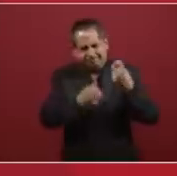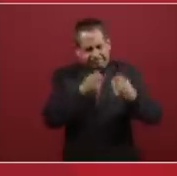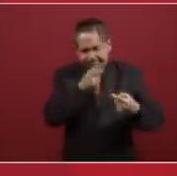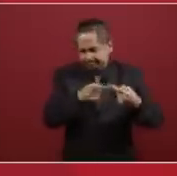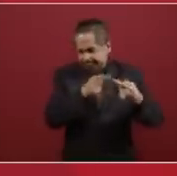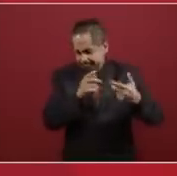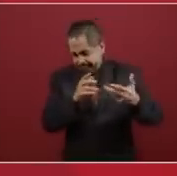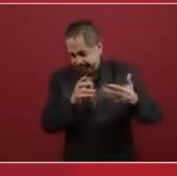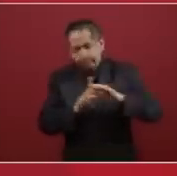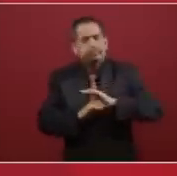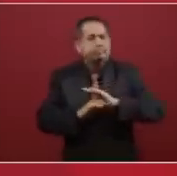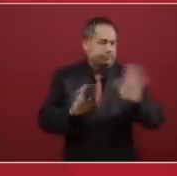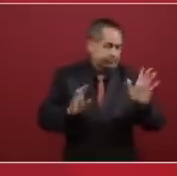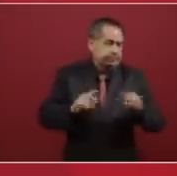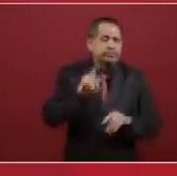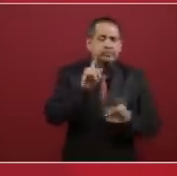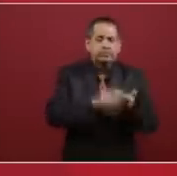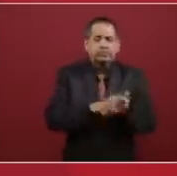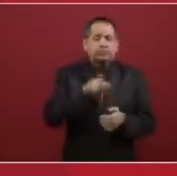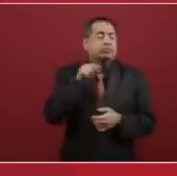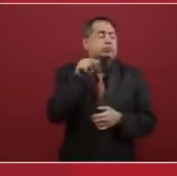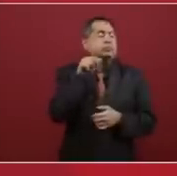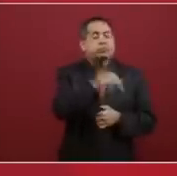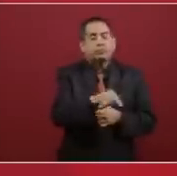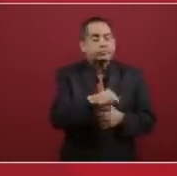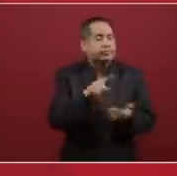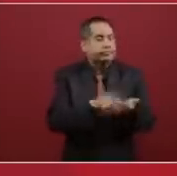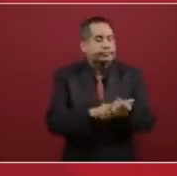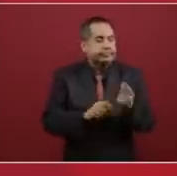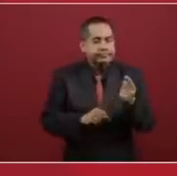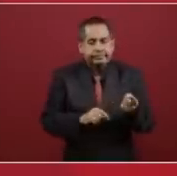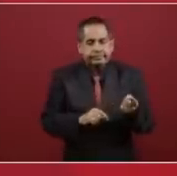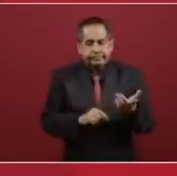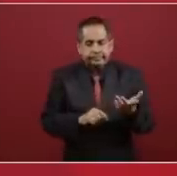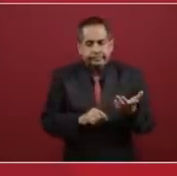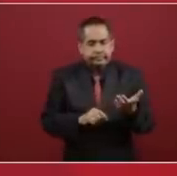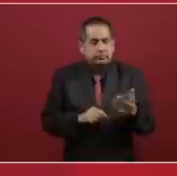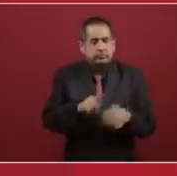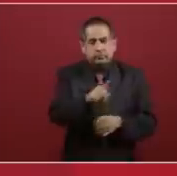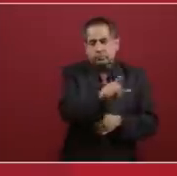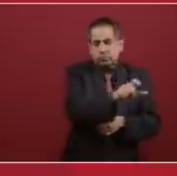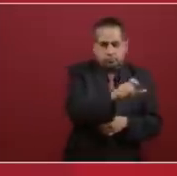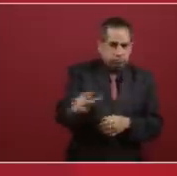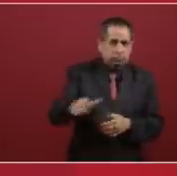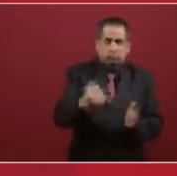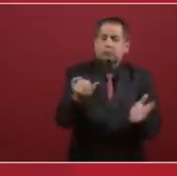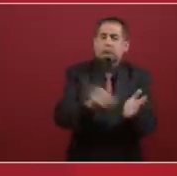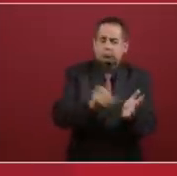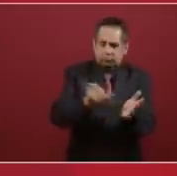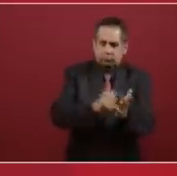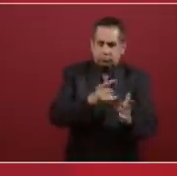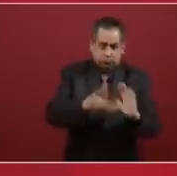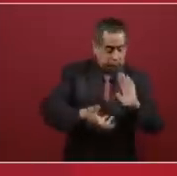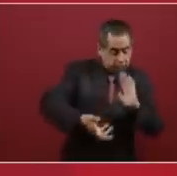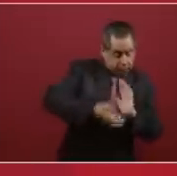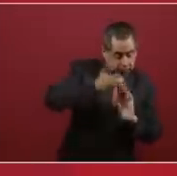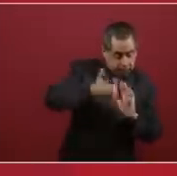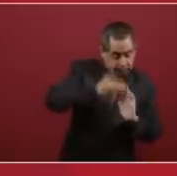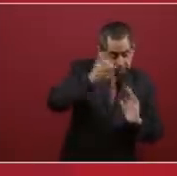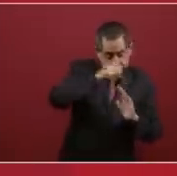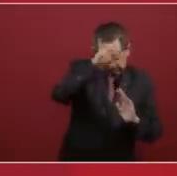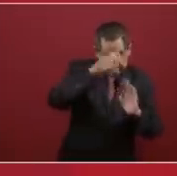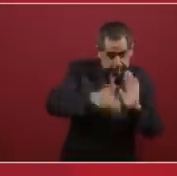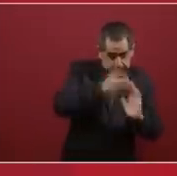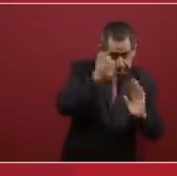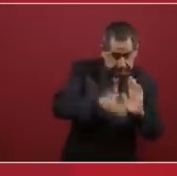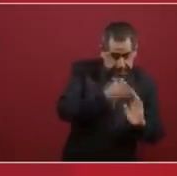que se estableciera un pago de impuesto por la extracción y